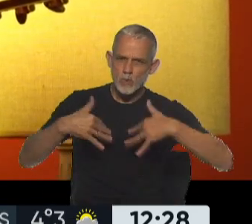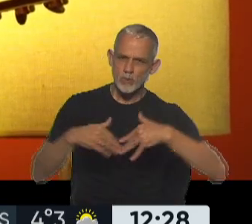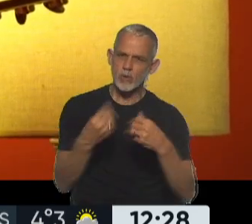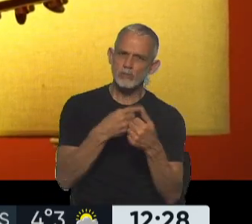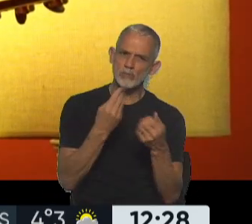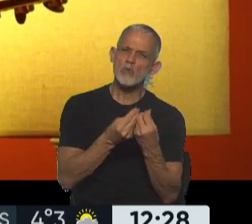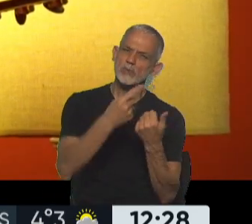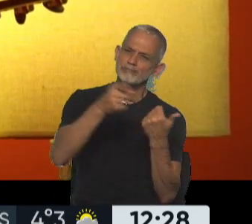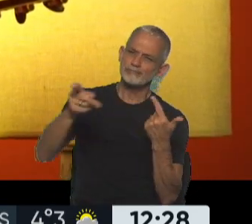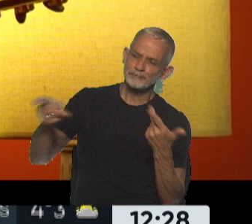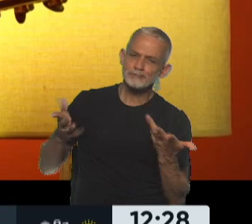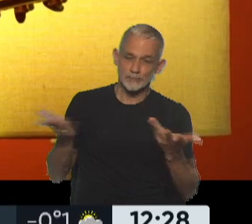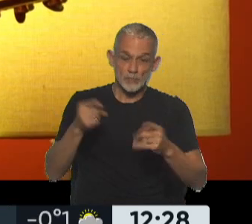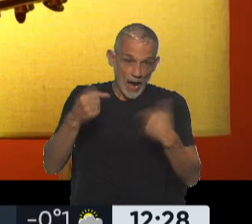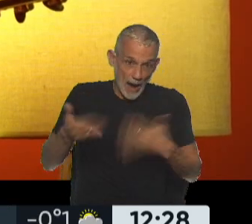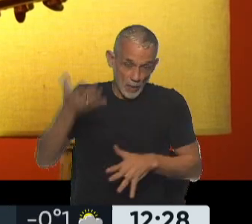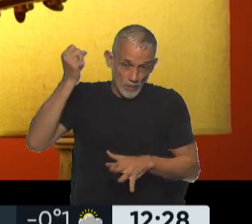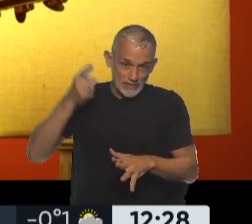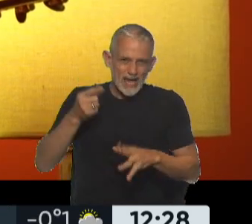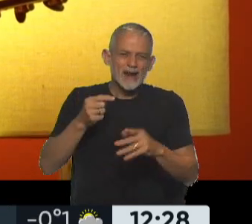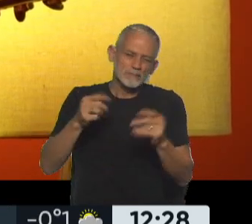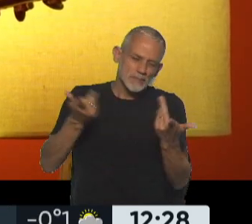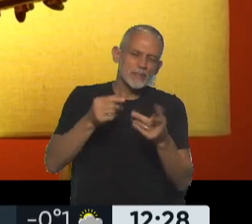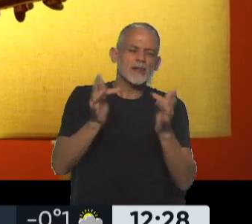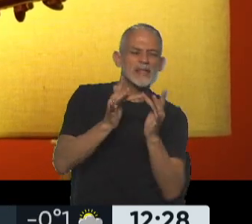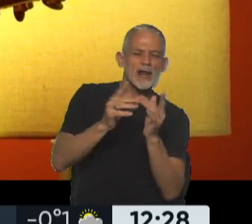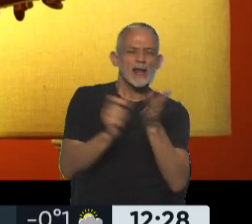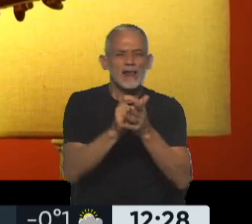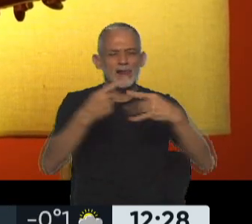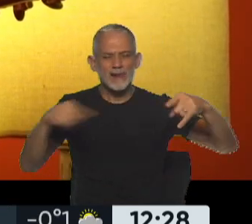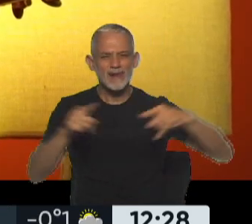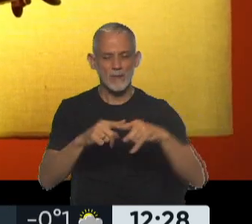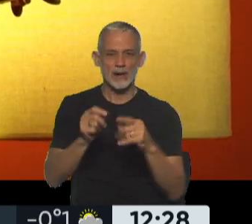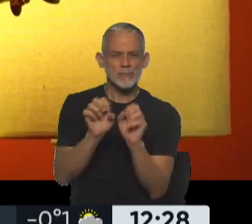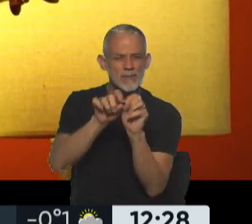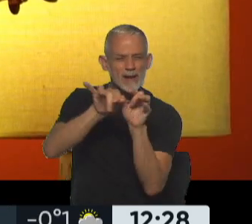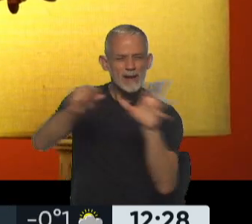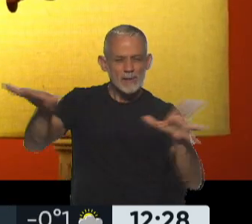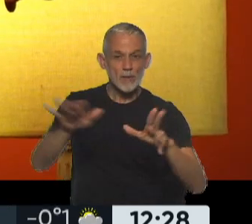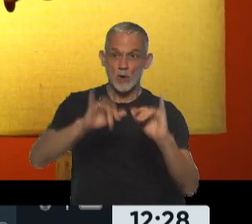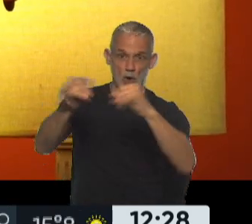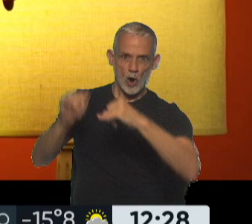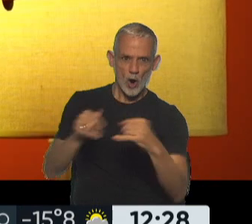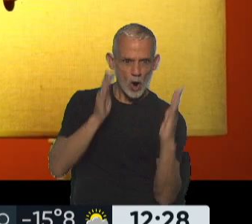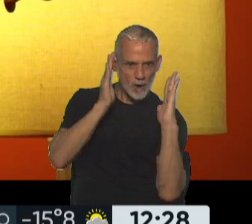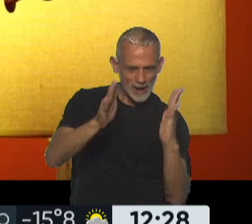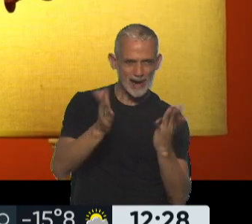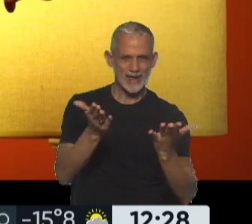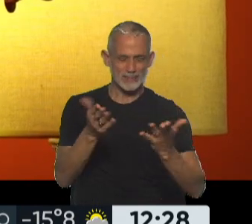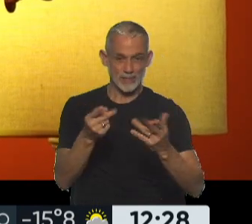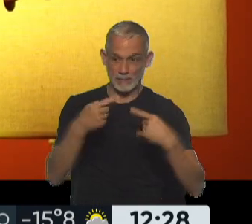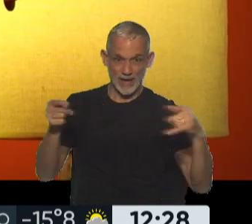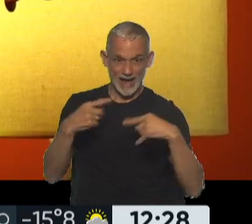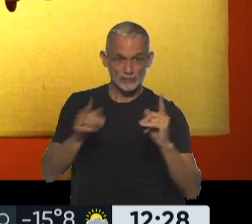hay herramientas. Vos aprovechás mucho las redes sociales para llegar, para estar con las juventudes, para acercar